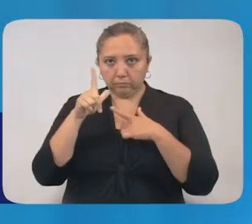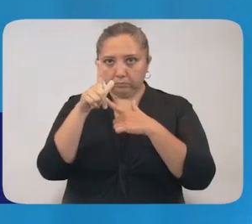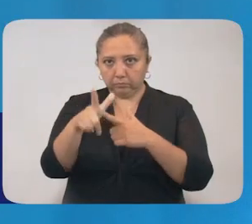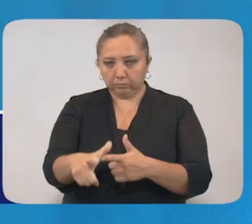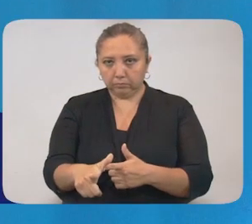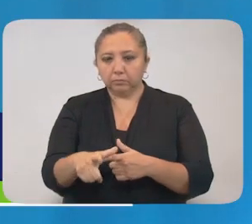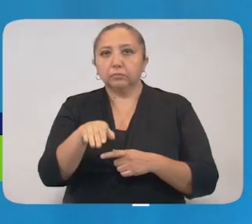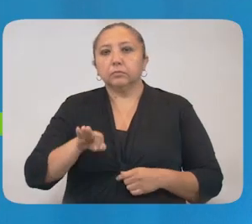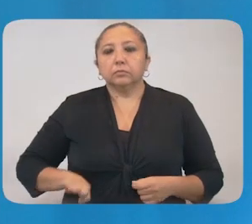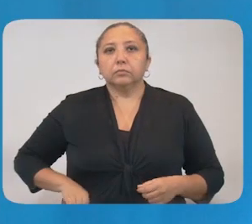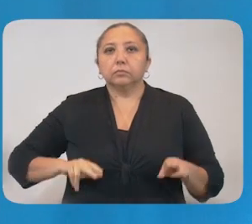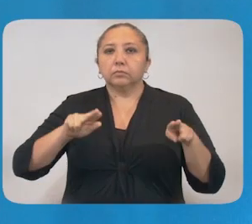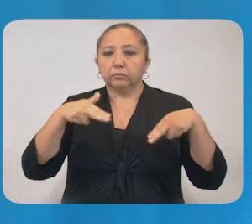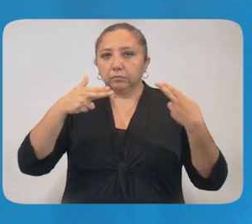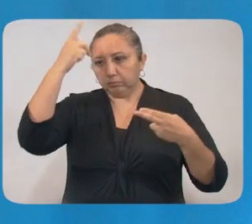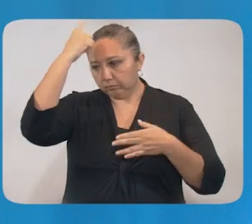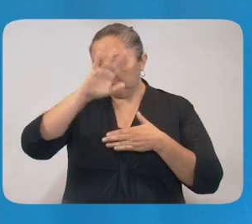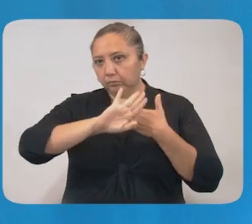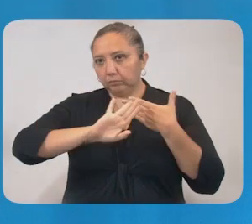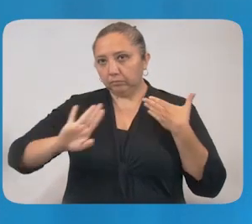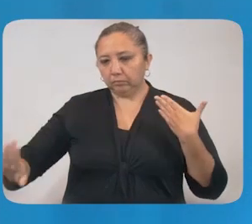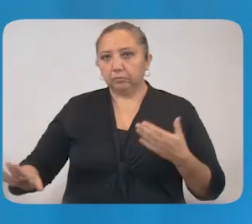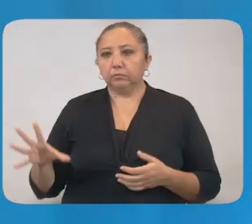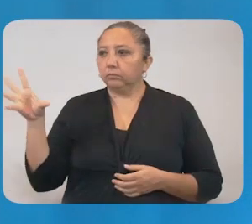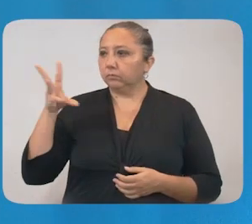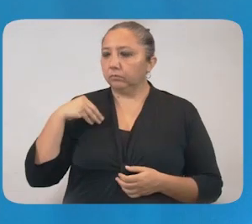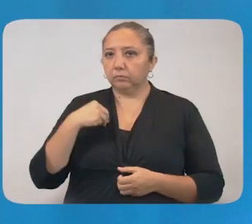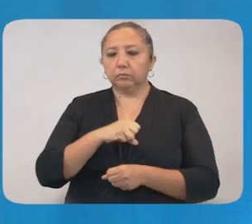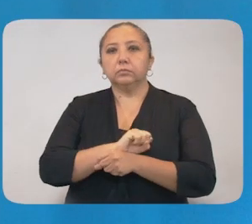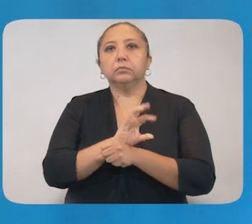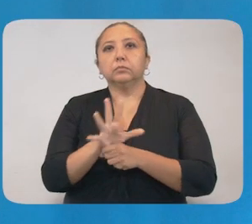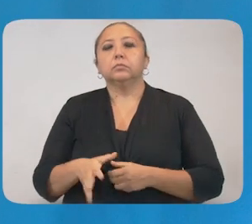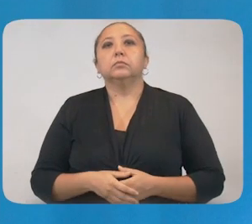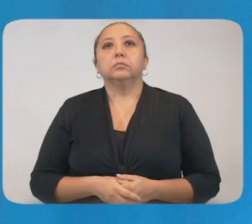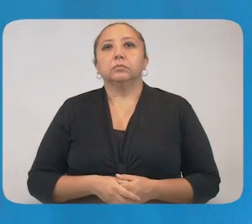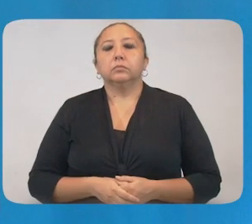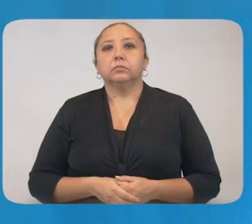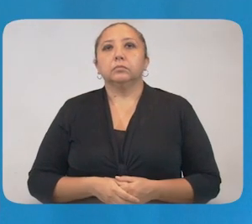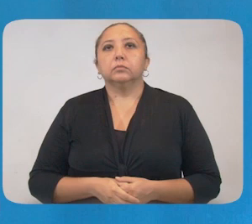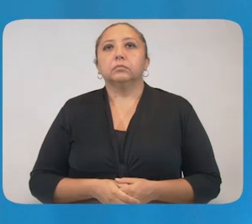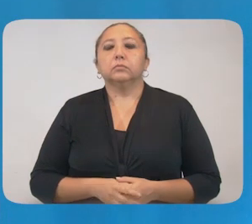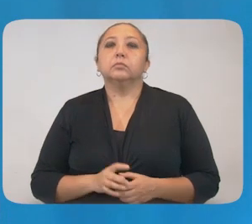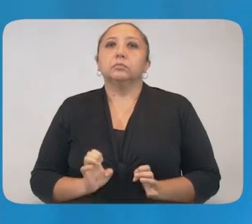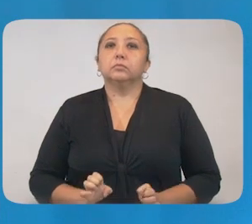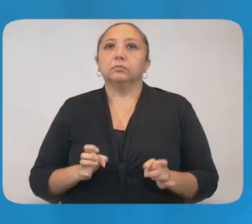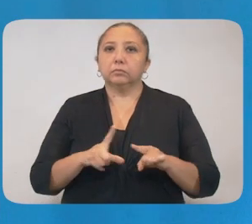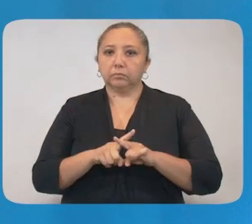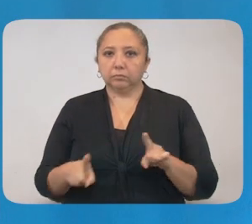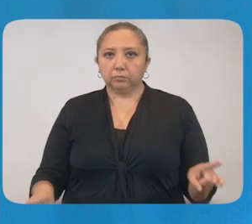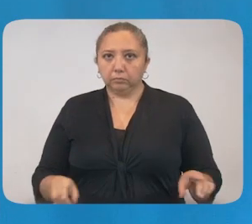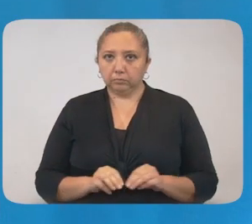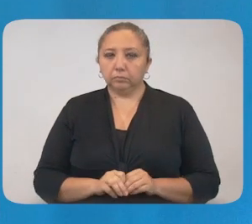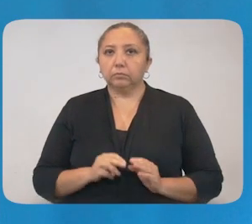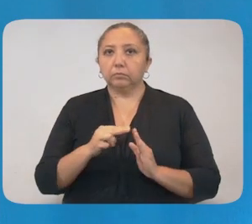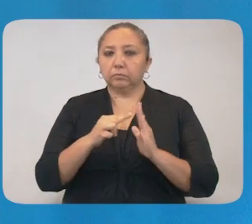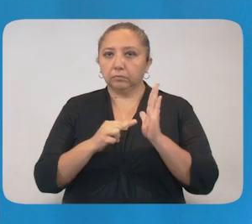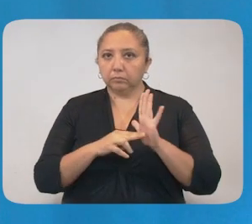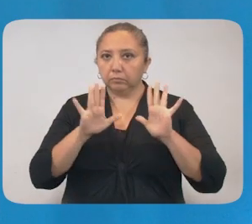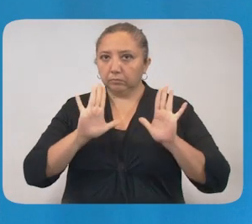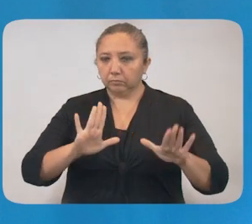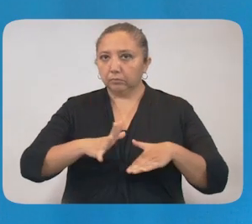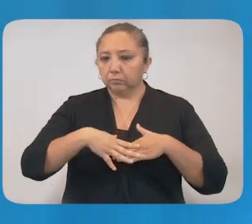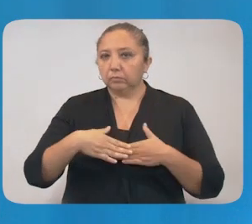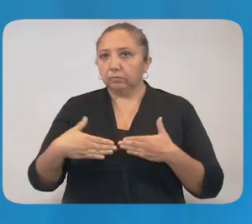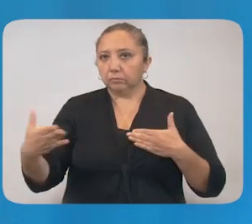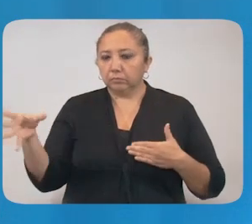a cada giro comercial para prevenir y evitar contagios por coronavirus se han establecido diversas medidas para frenar el avance del